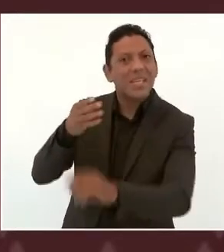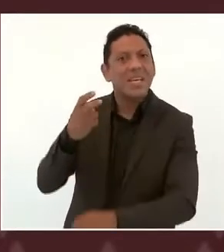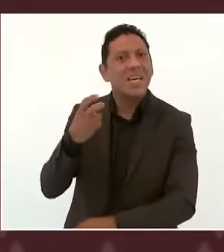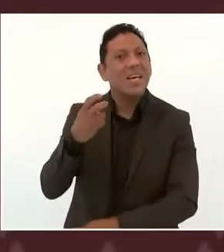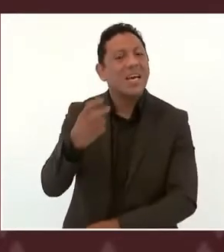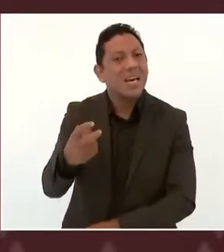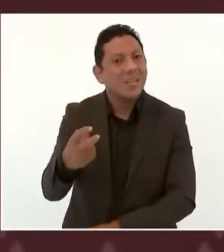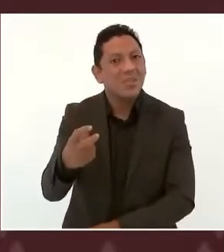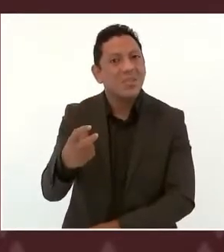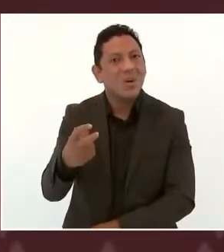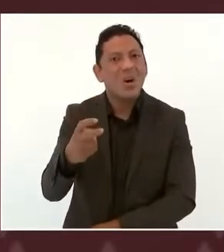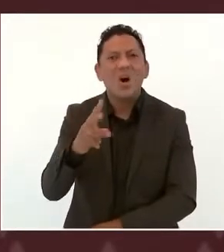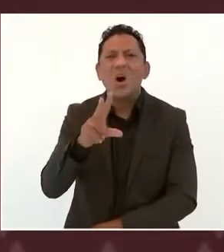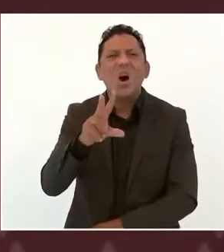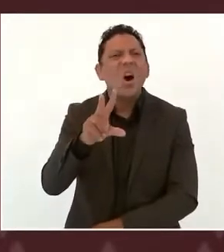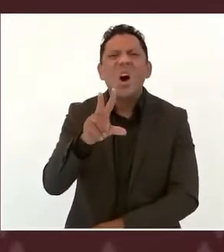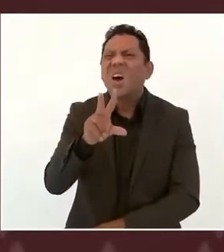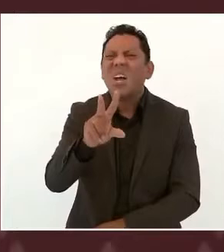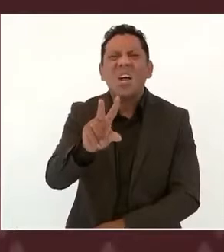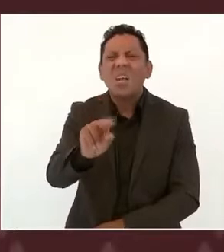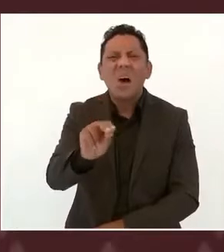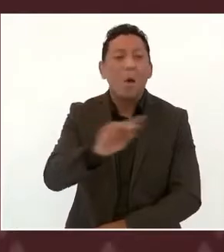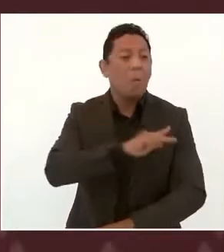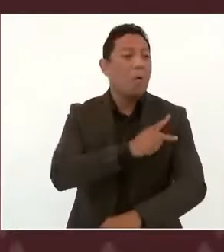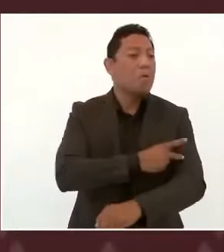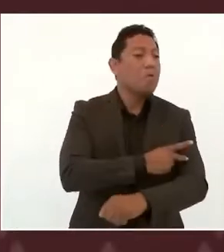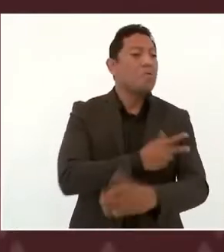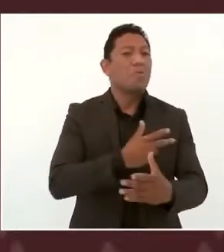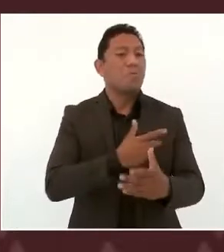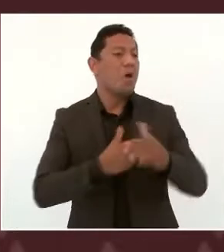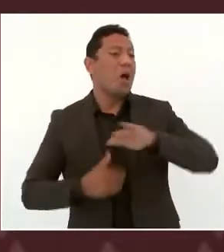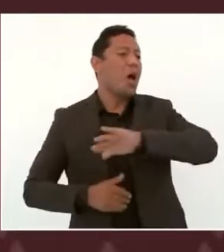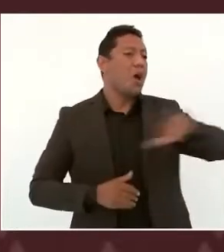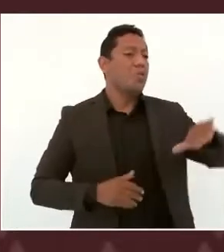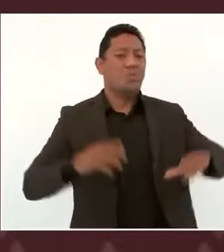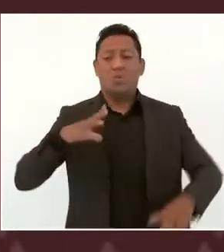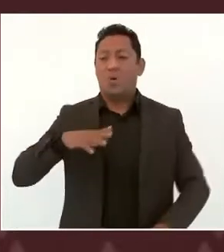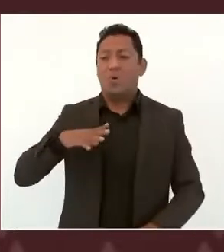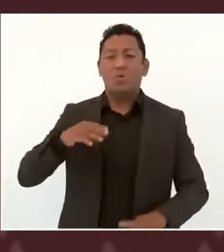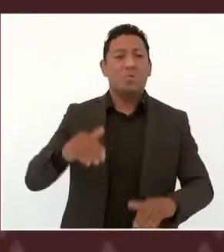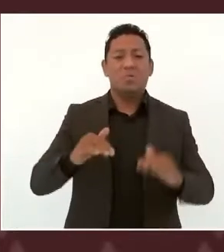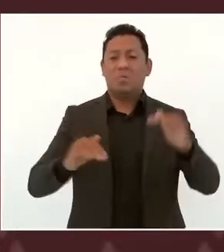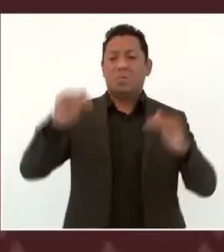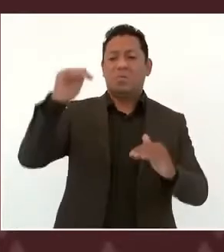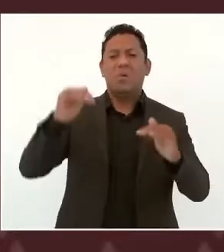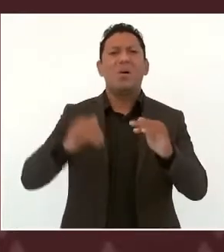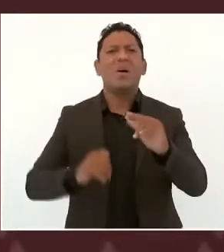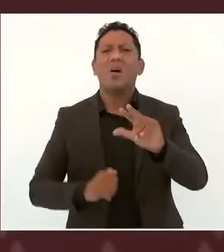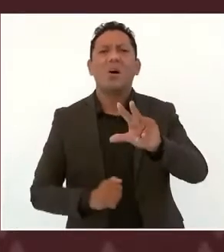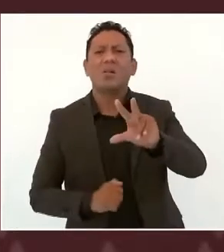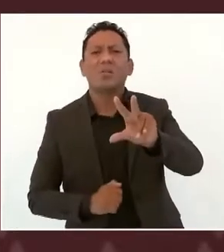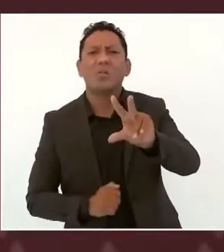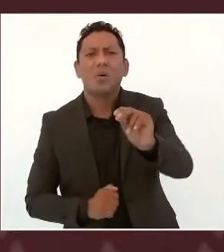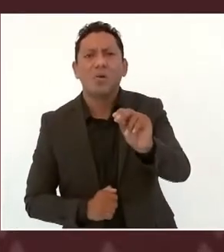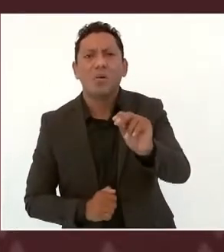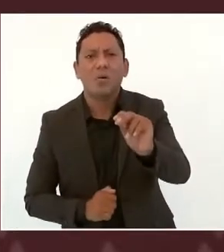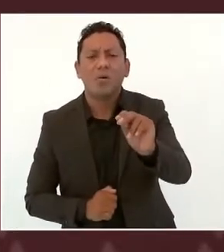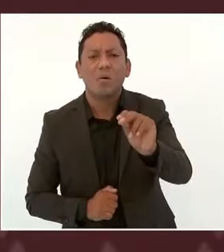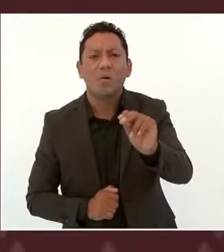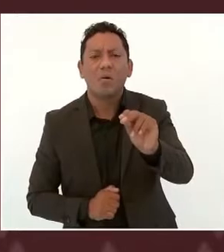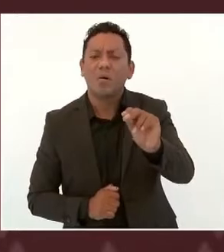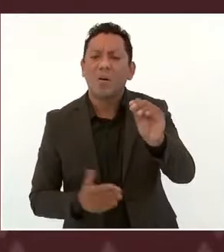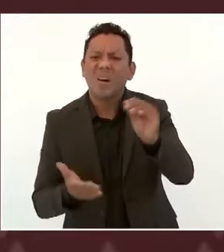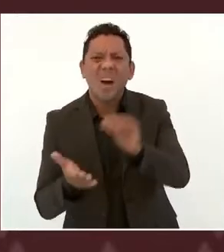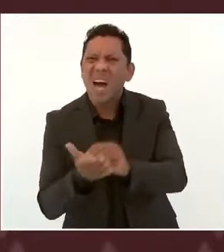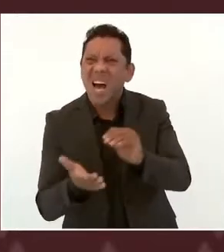No es la lucha del poder por el poder, el quítate tú porque quiero yo, y que se